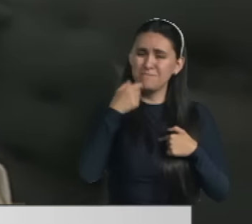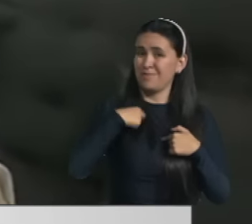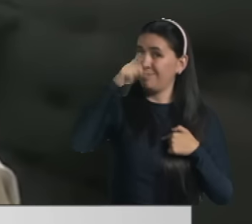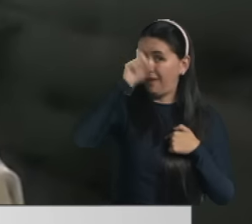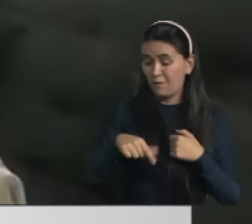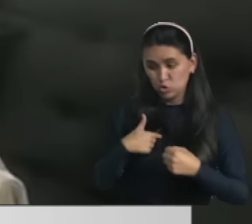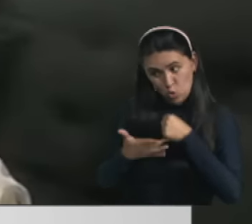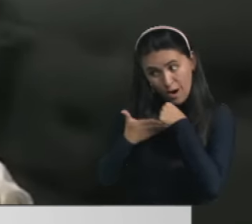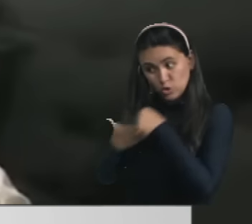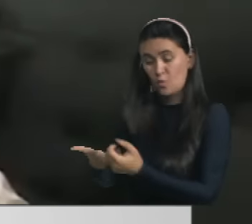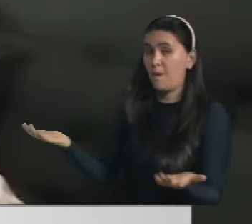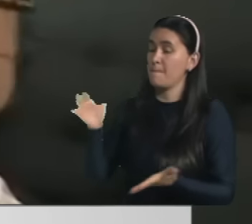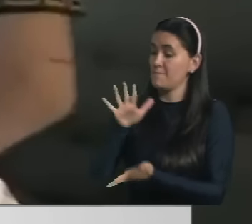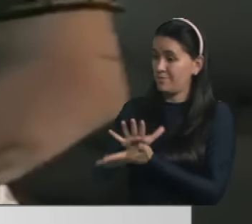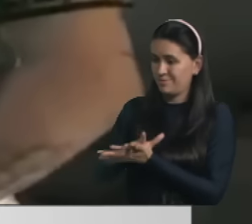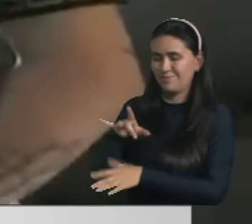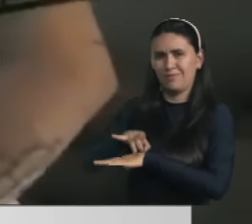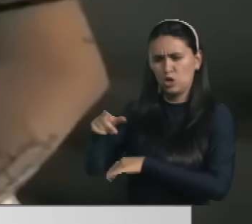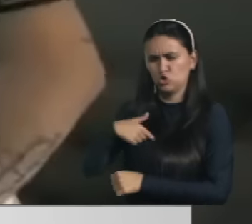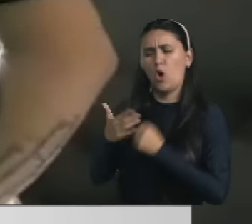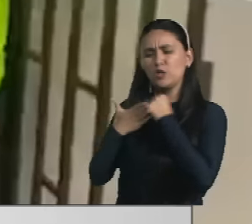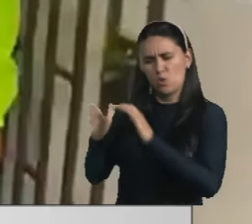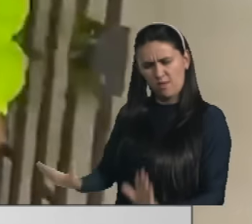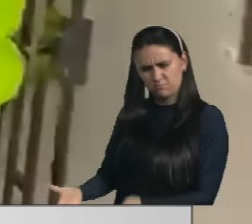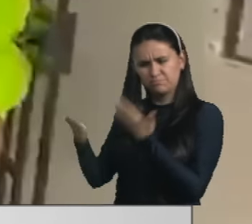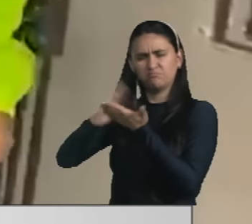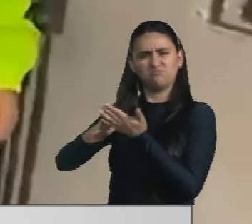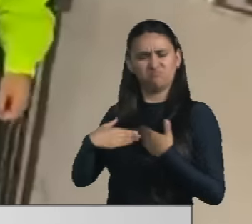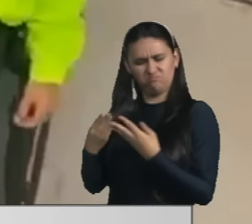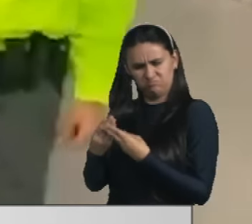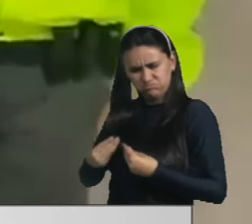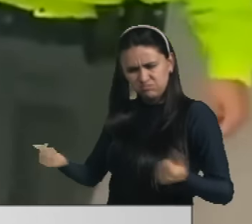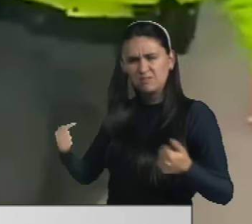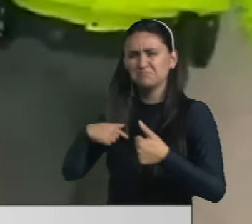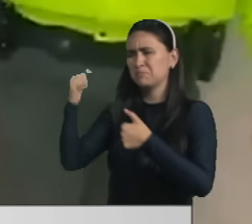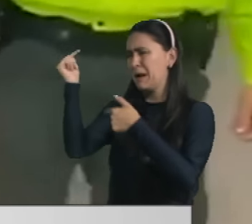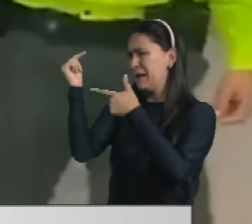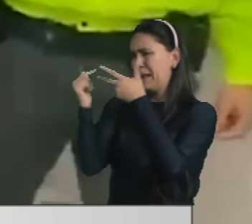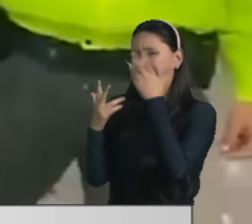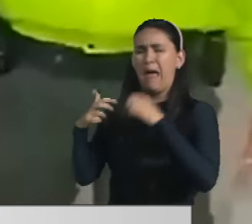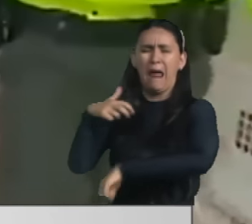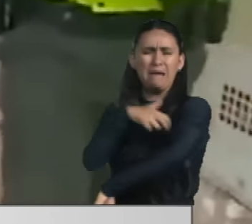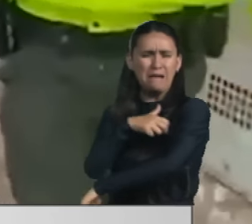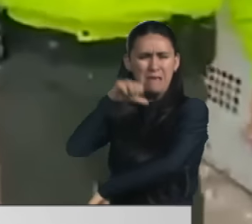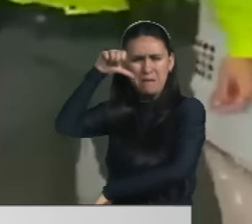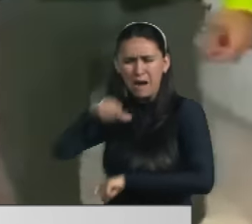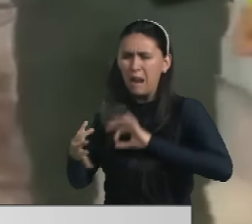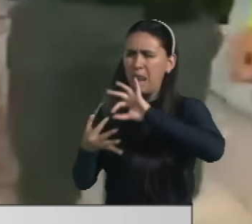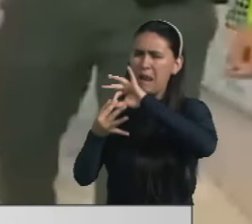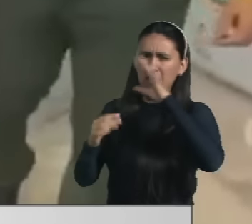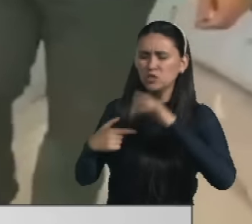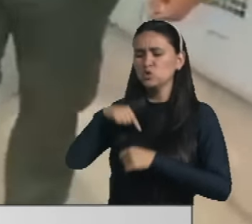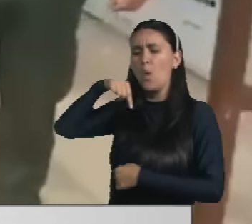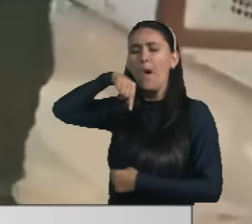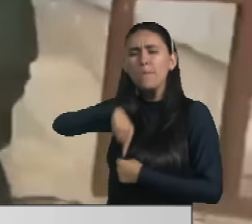que él me iba a hacer, que porque él me iba a curar, que me iba a hacer las chakras de no sé qué, que yo tenía un amarre